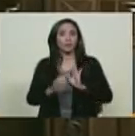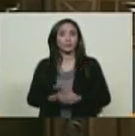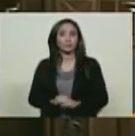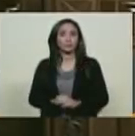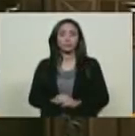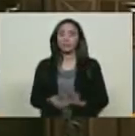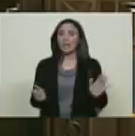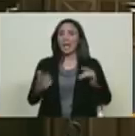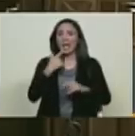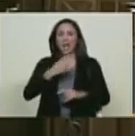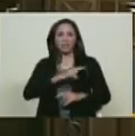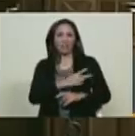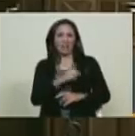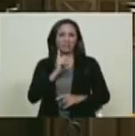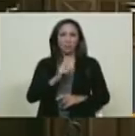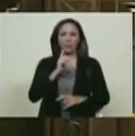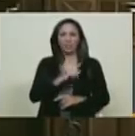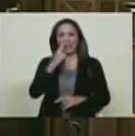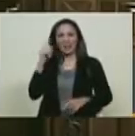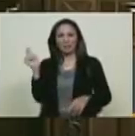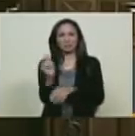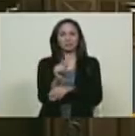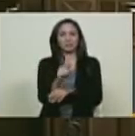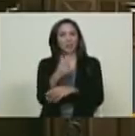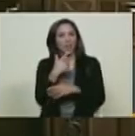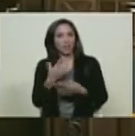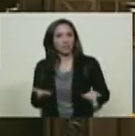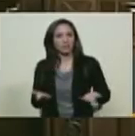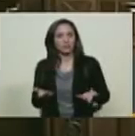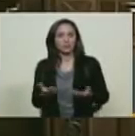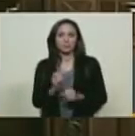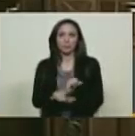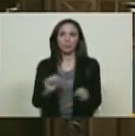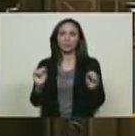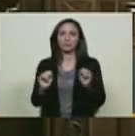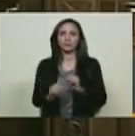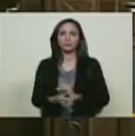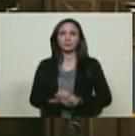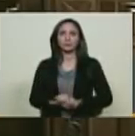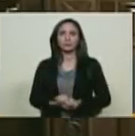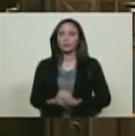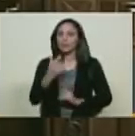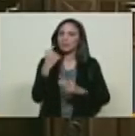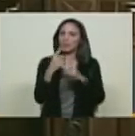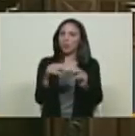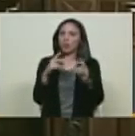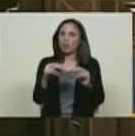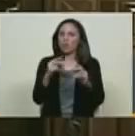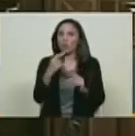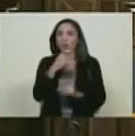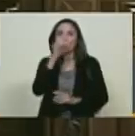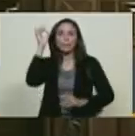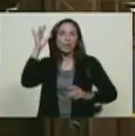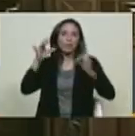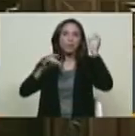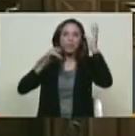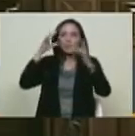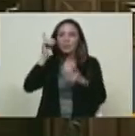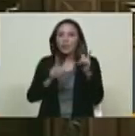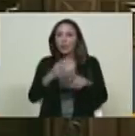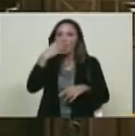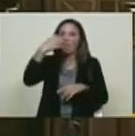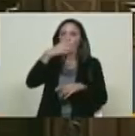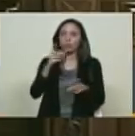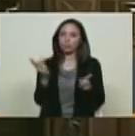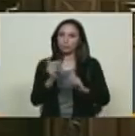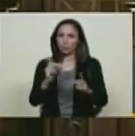huir difamando, huir hacia adelante negando, inventando, gritando. No, yo lo